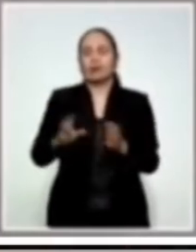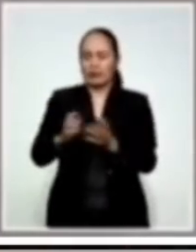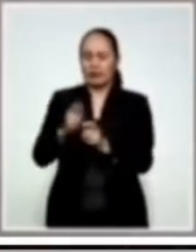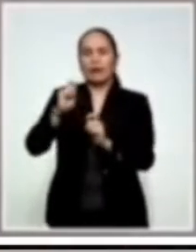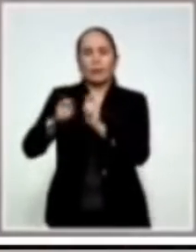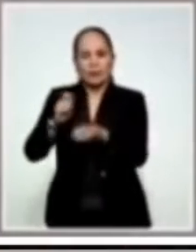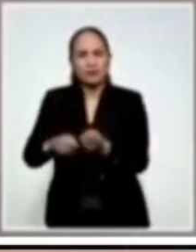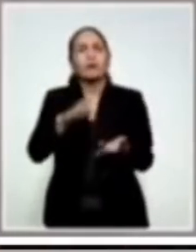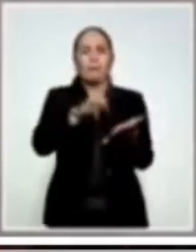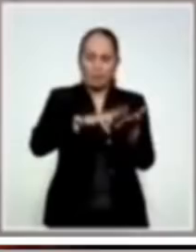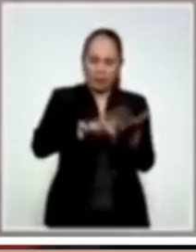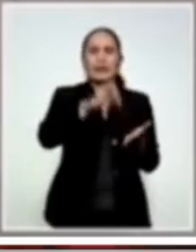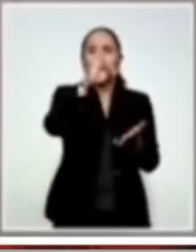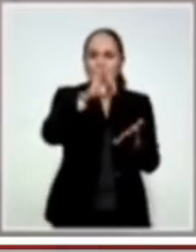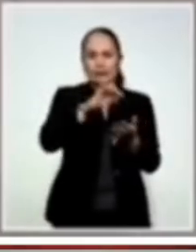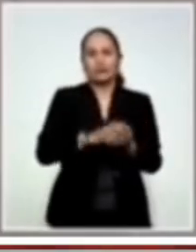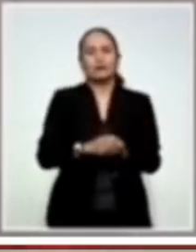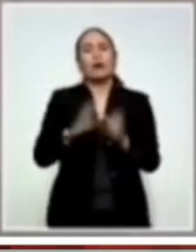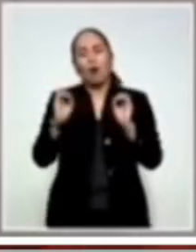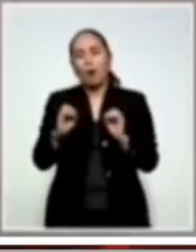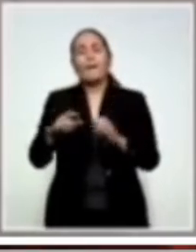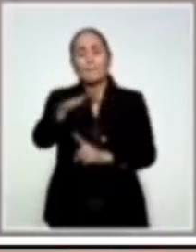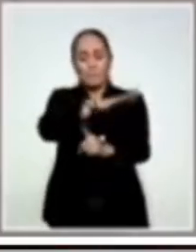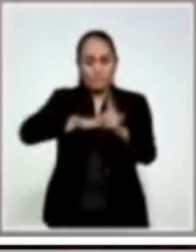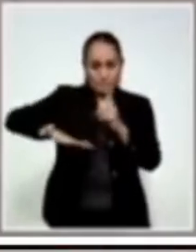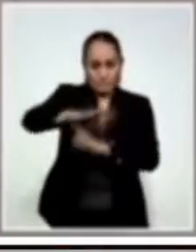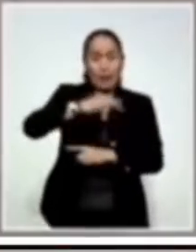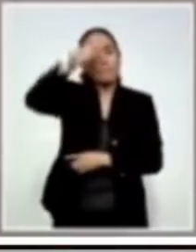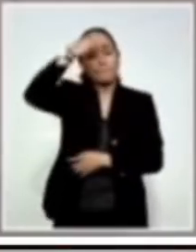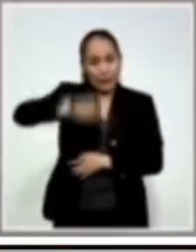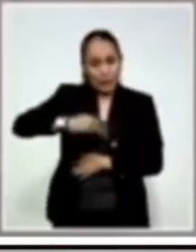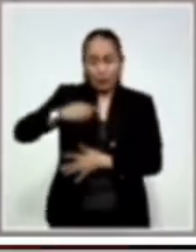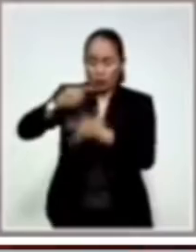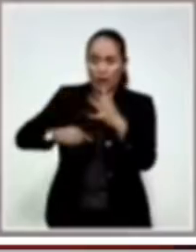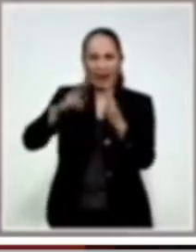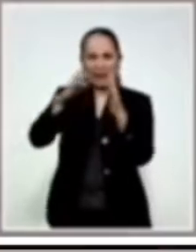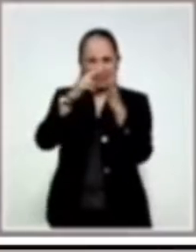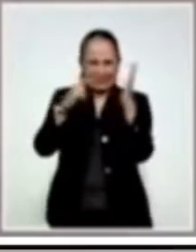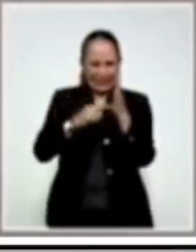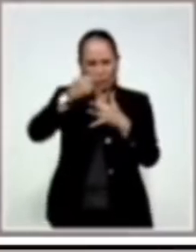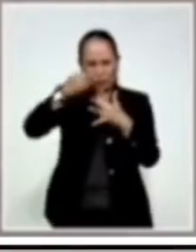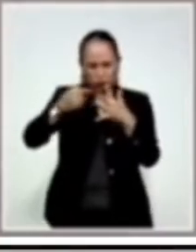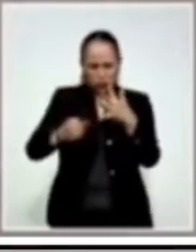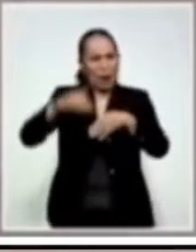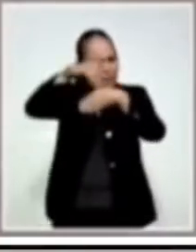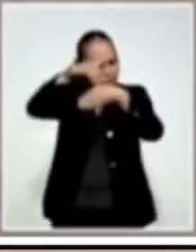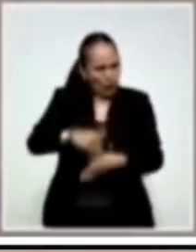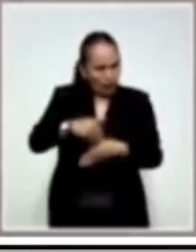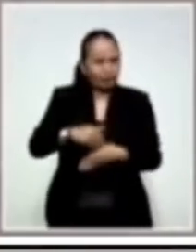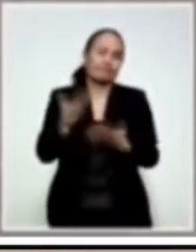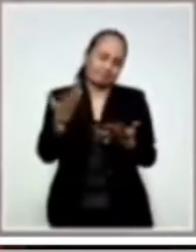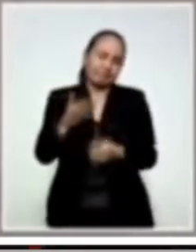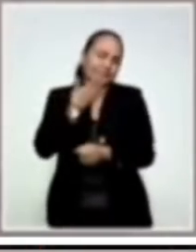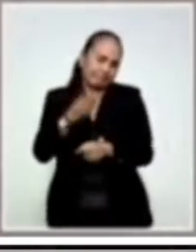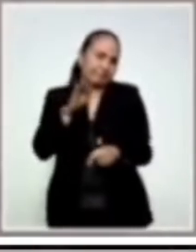Esa ley es válida sí y solo sí México cumple sus compromisos en materia ambiental. Así de simple. No he leído